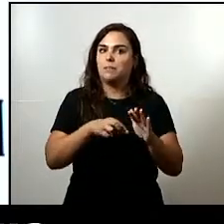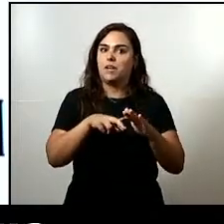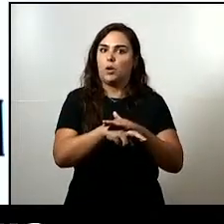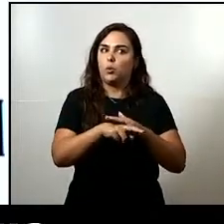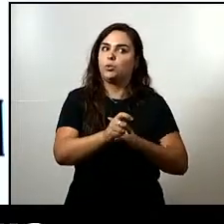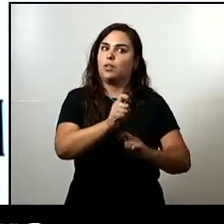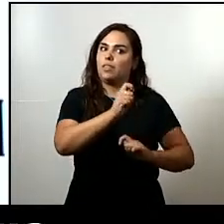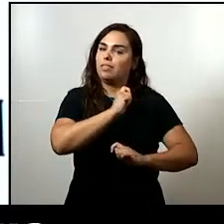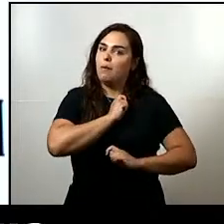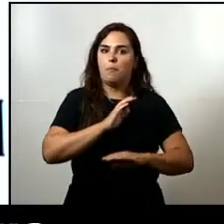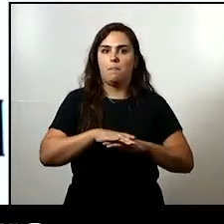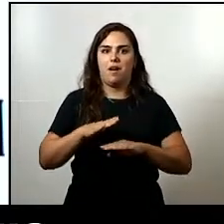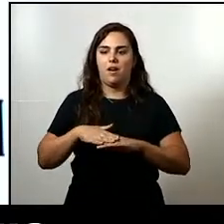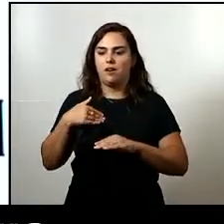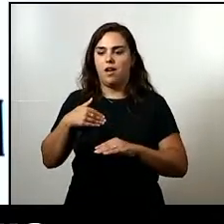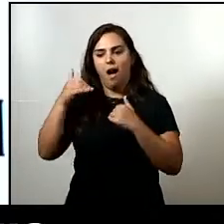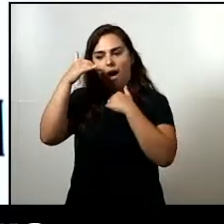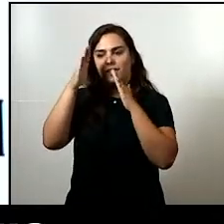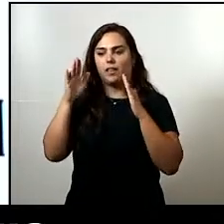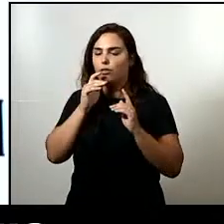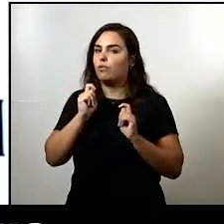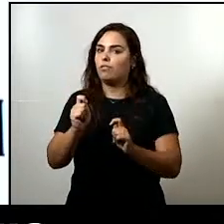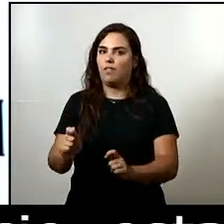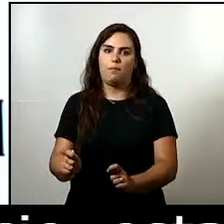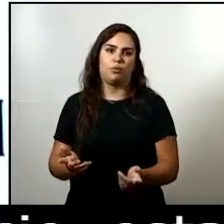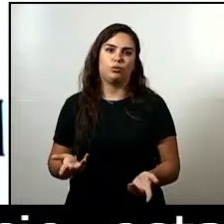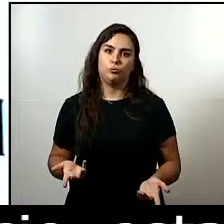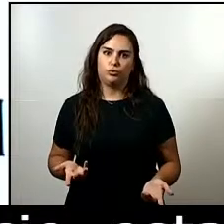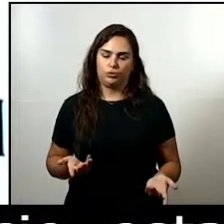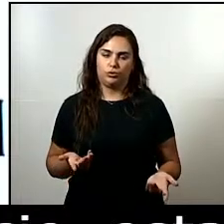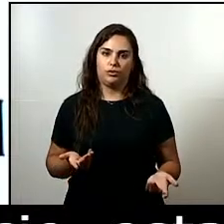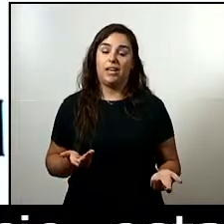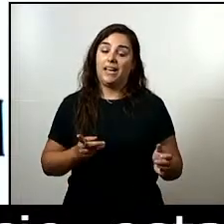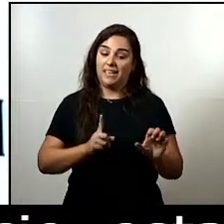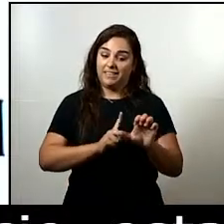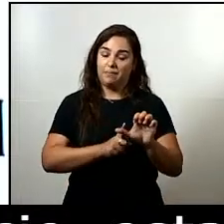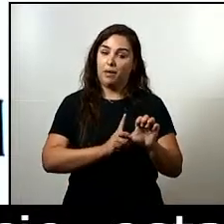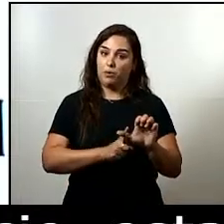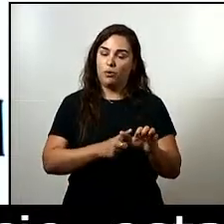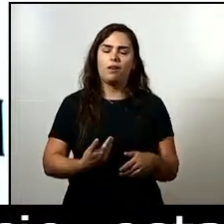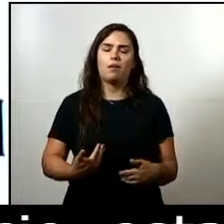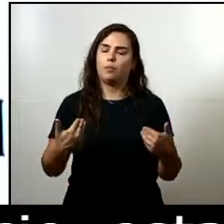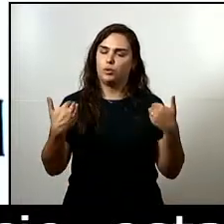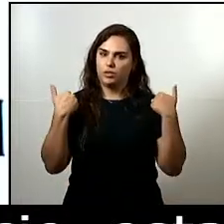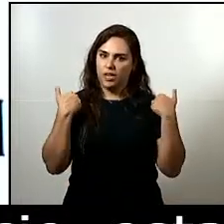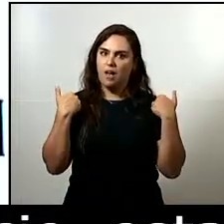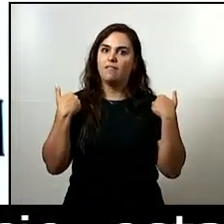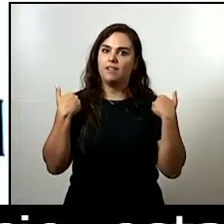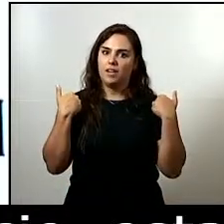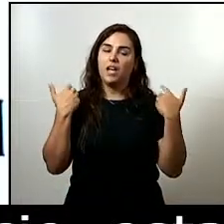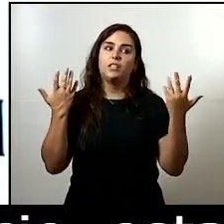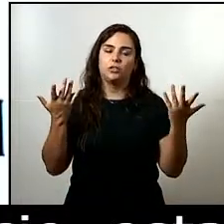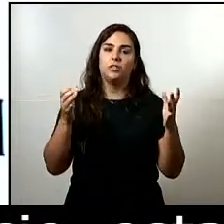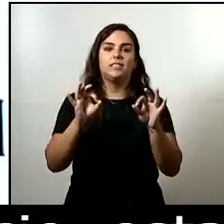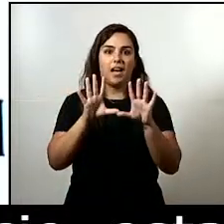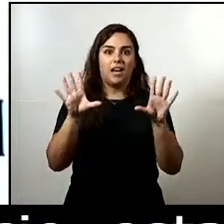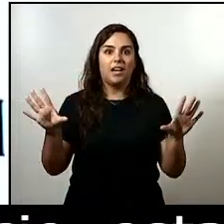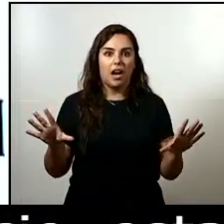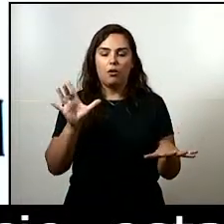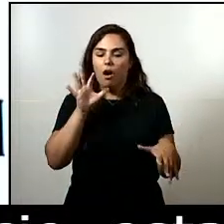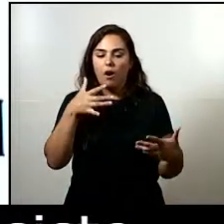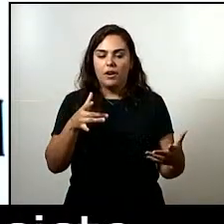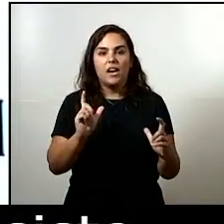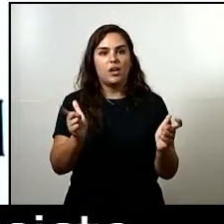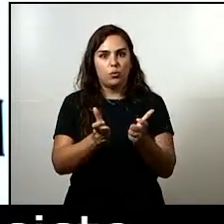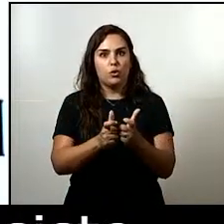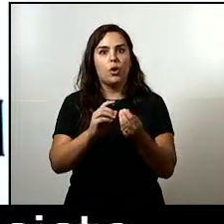para dar este servicio, esta atención a los jóvenes. Extremadura es responsable y asiste, lógicamente, a esta reunión